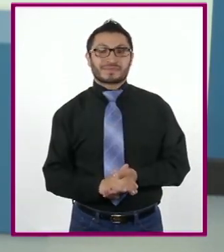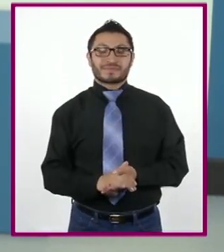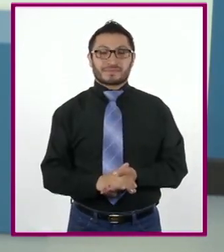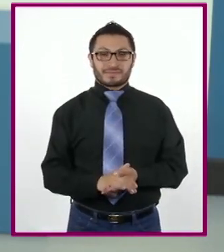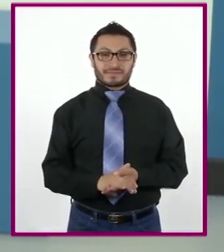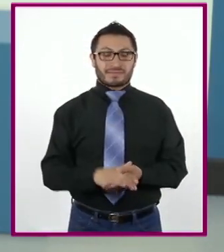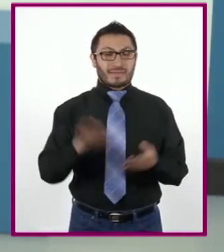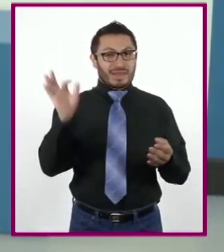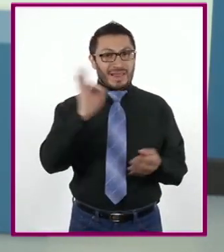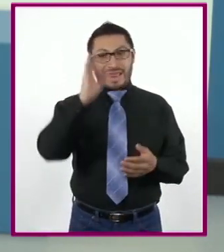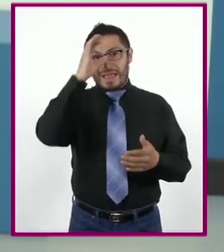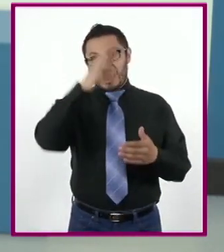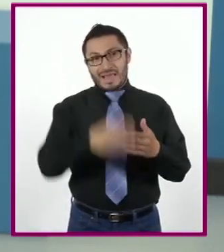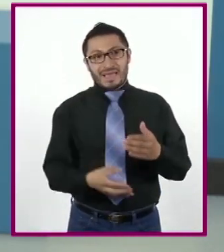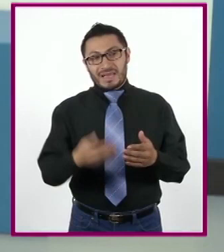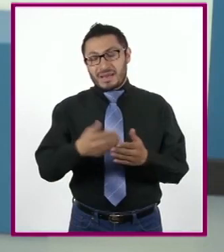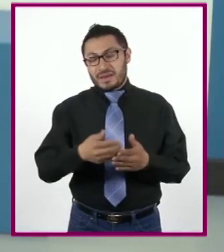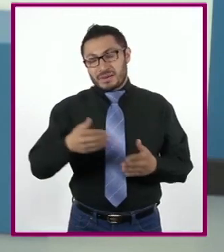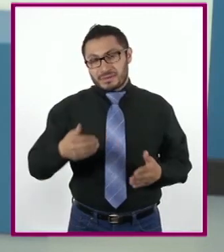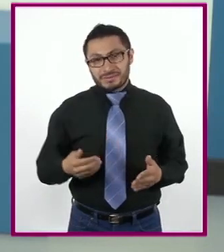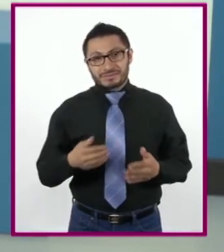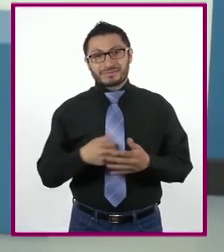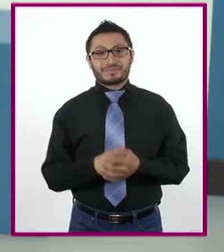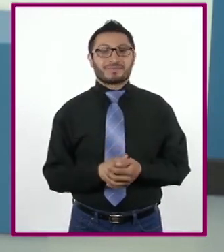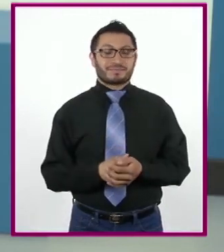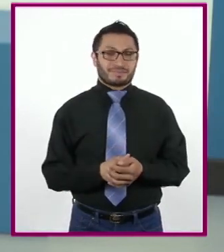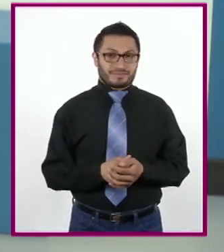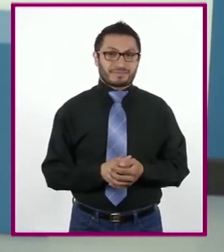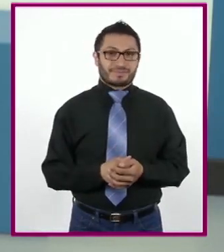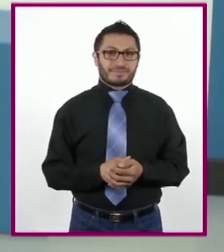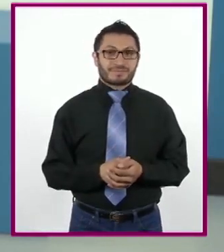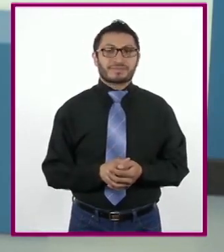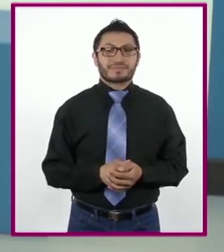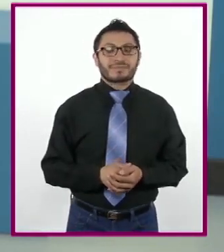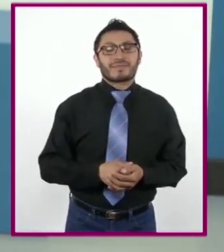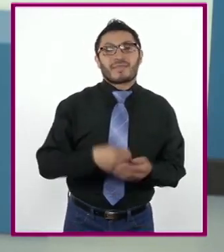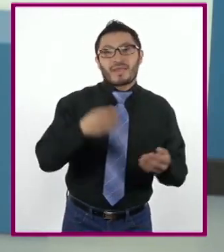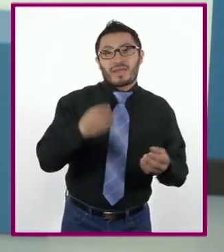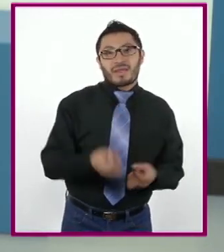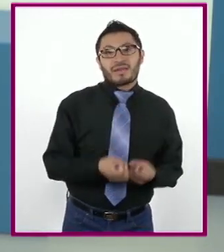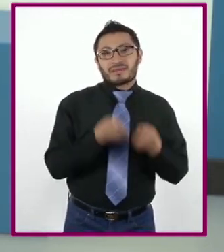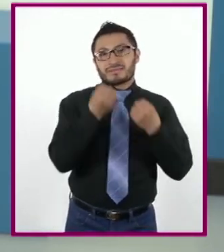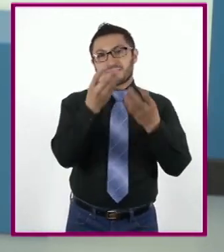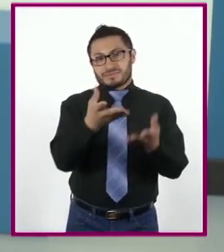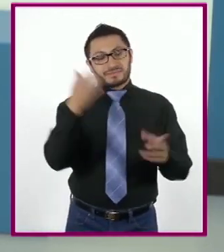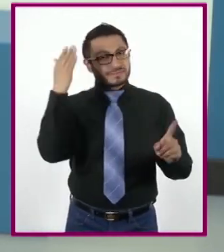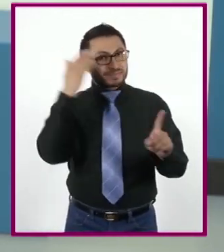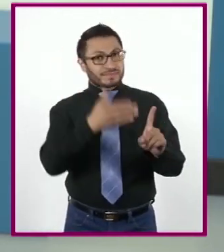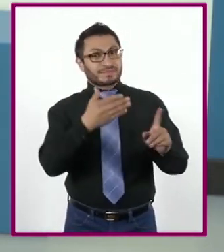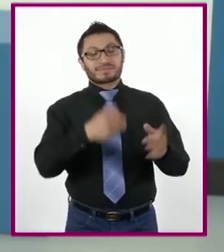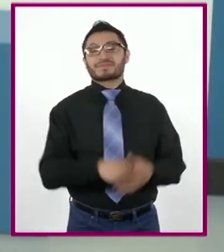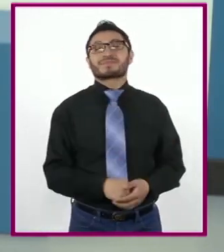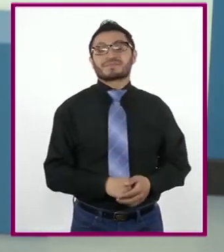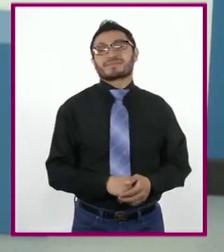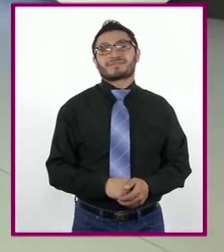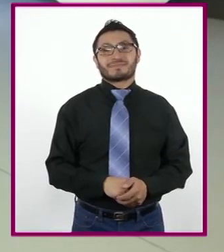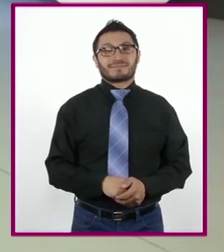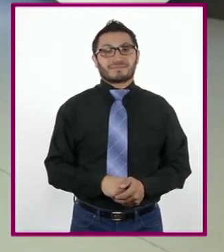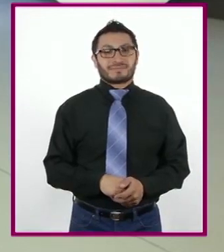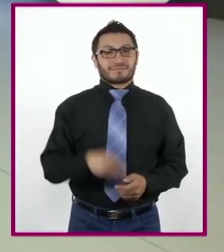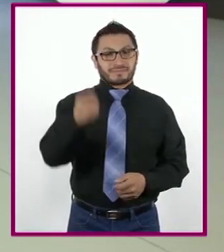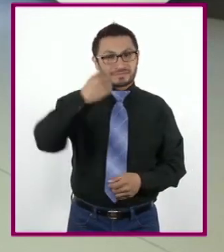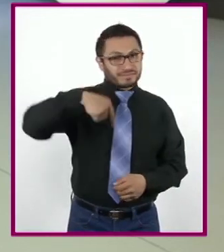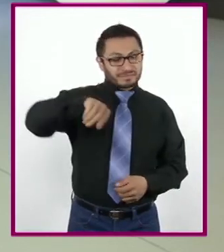Estamos por terminar la sesión, pero antes voy a dejarles un reto. Van